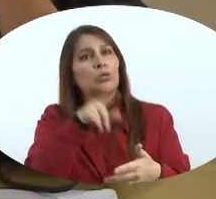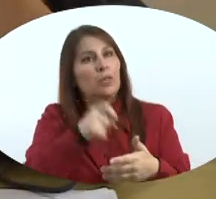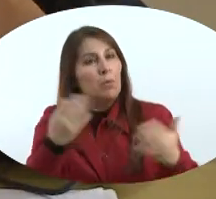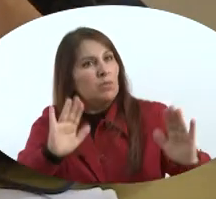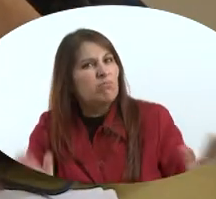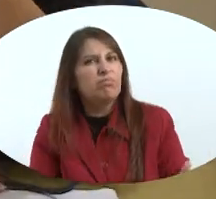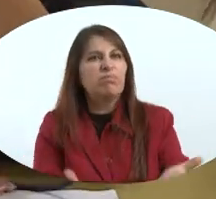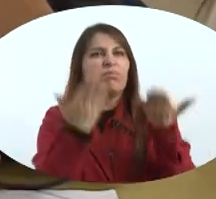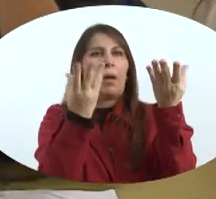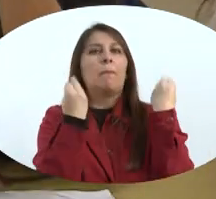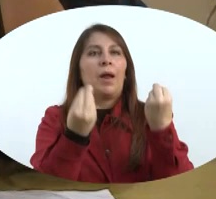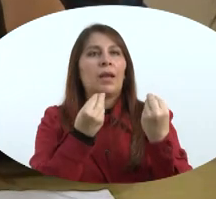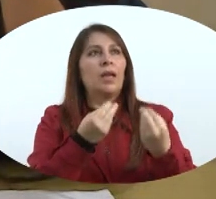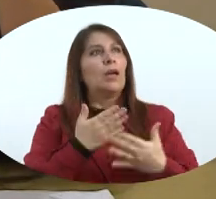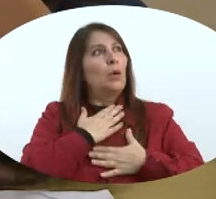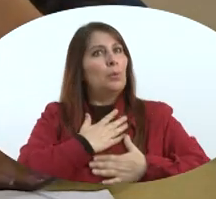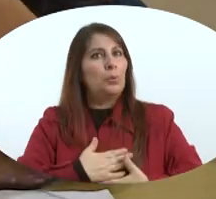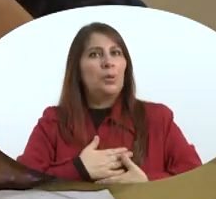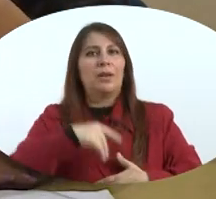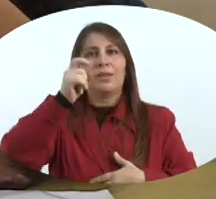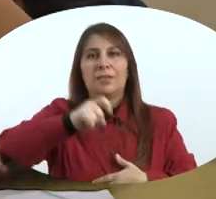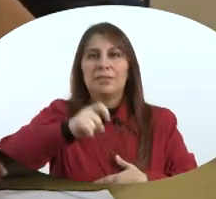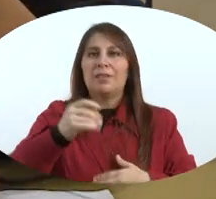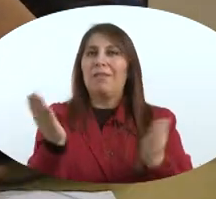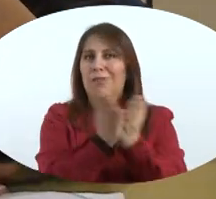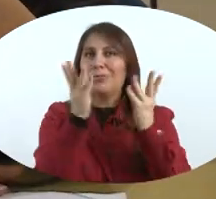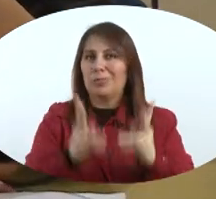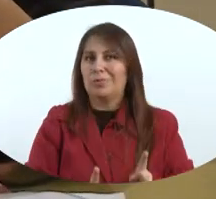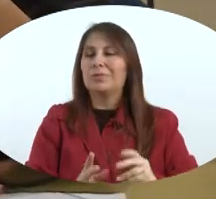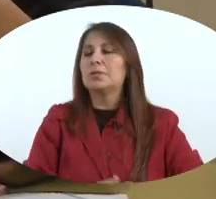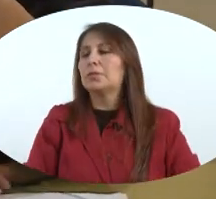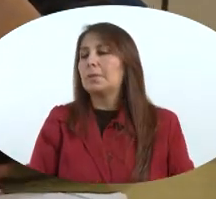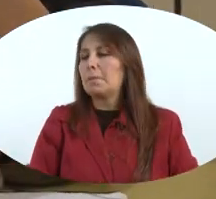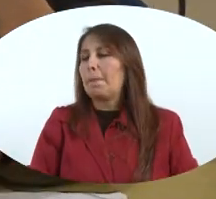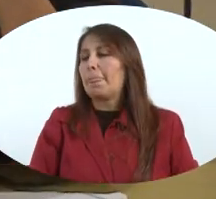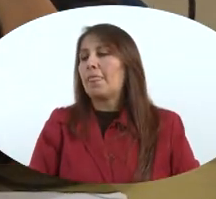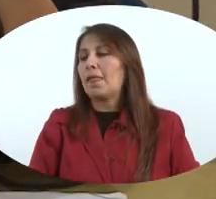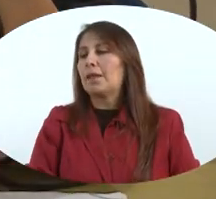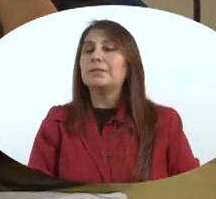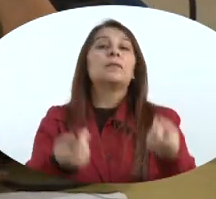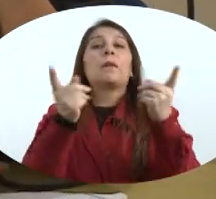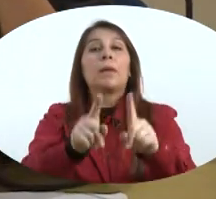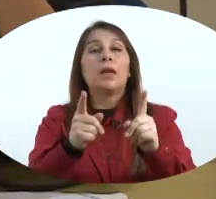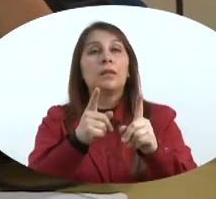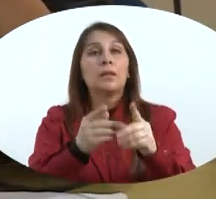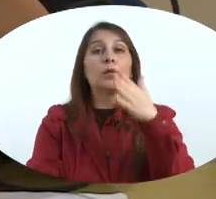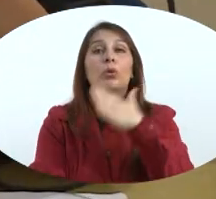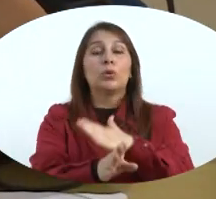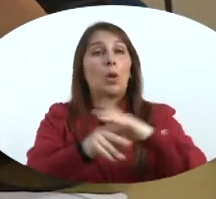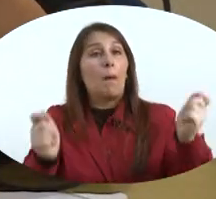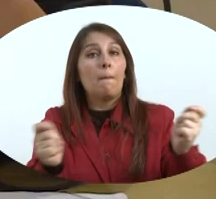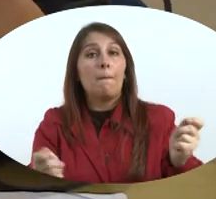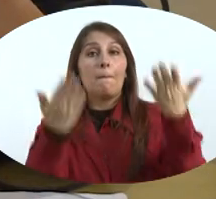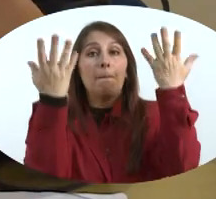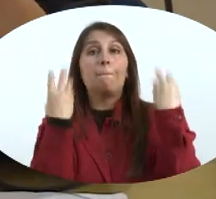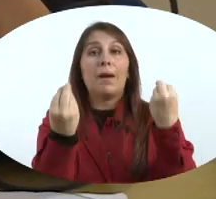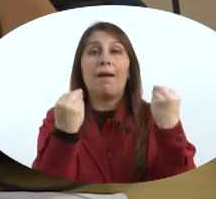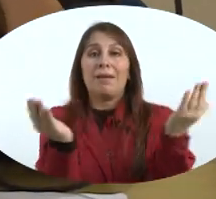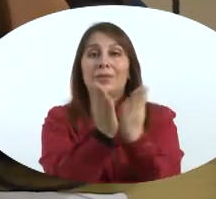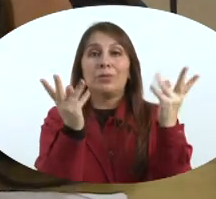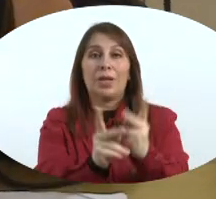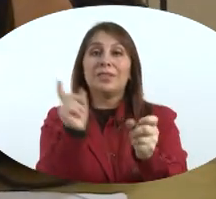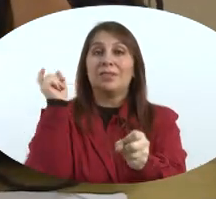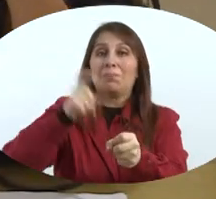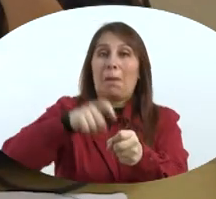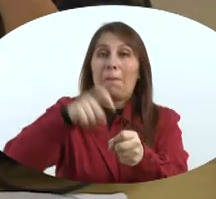para solucionar esas necesidades que tienen los estudiantes y sobre todo seguir promoviendo para que los estudiantes también se inscriban y